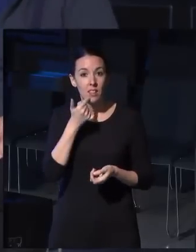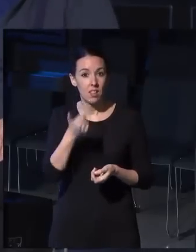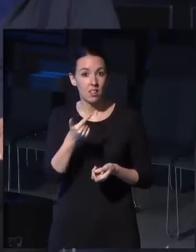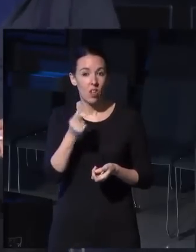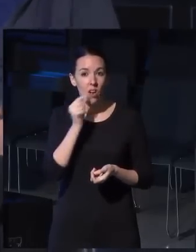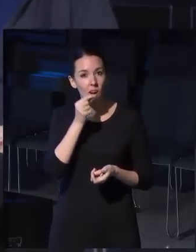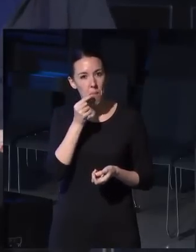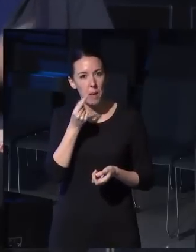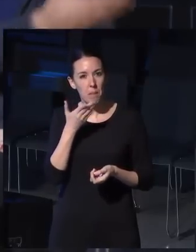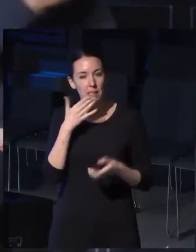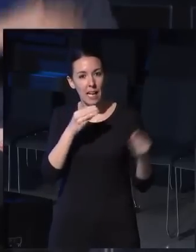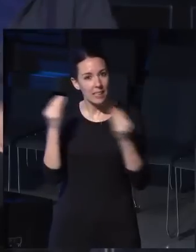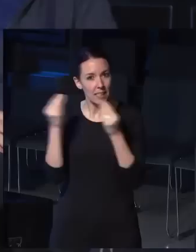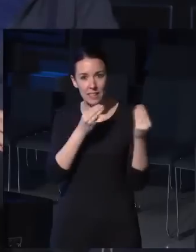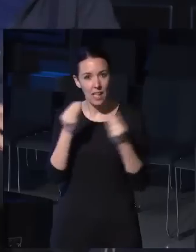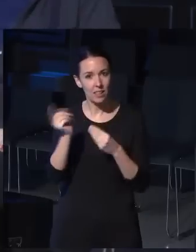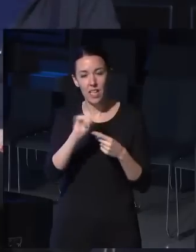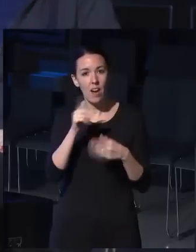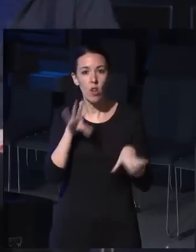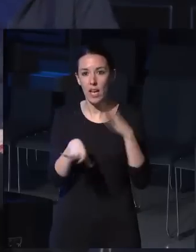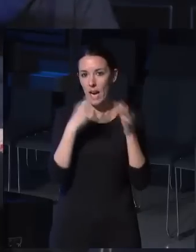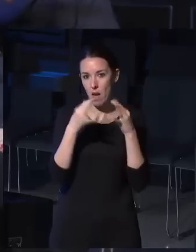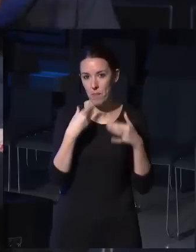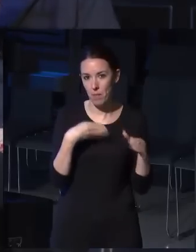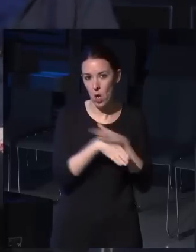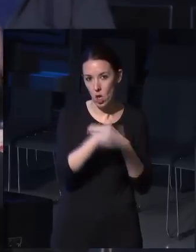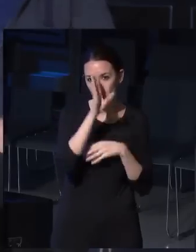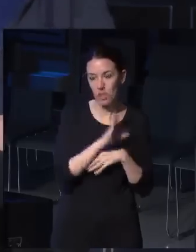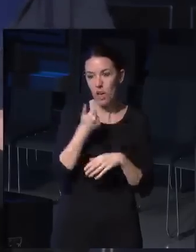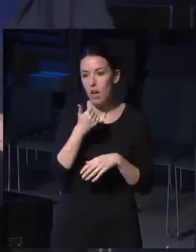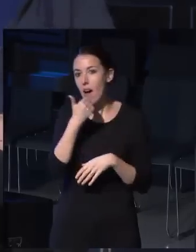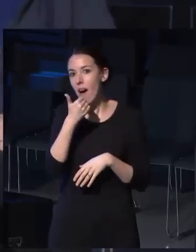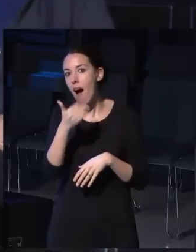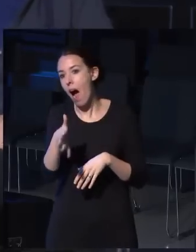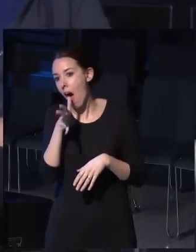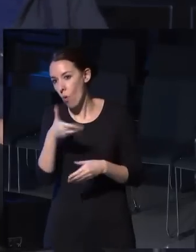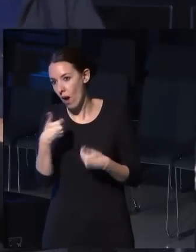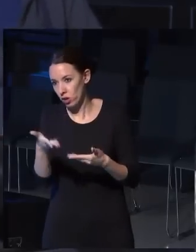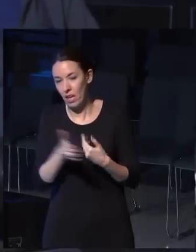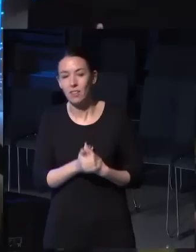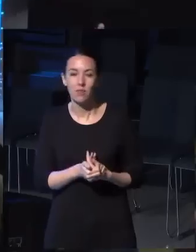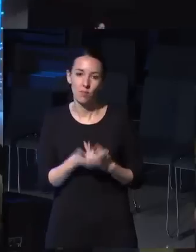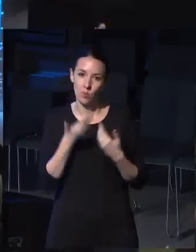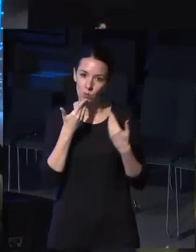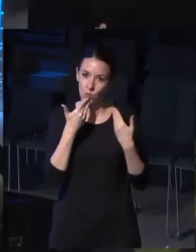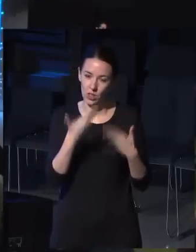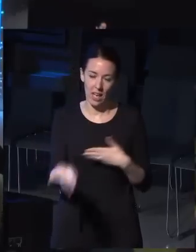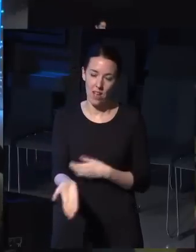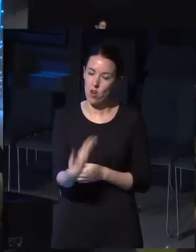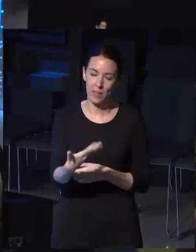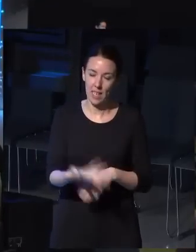era una pepita. ¿De sandía? No, de un canapé que nos dan. Ah, bueno. ¿A vosotros dan? Ah, bueno. Gracias por los saladitos. No son del Mallorca, no pasa